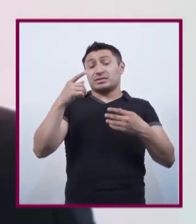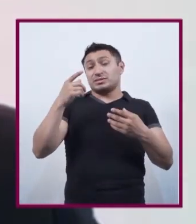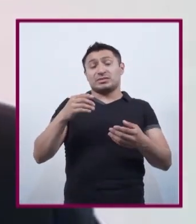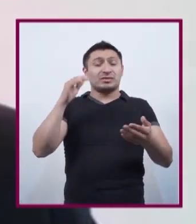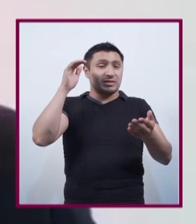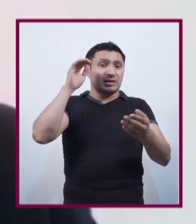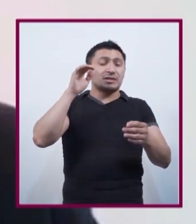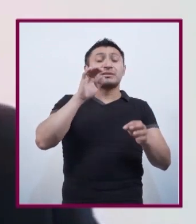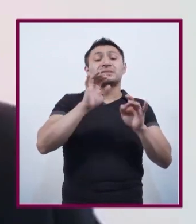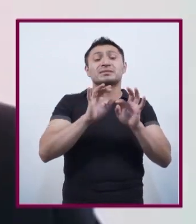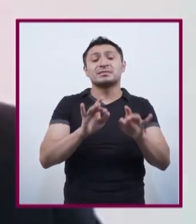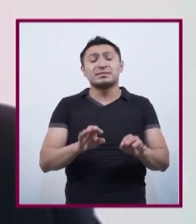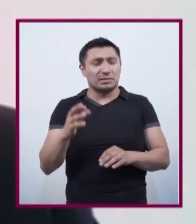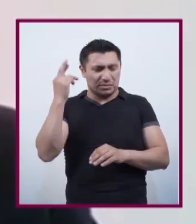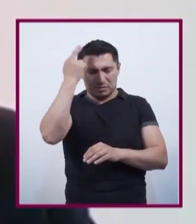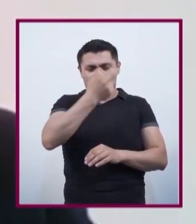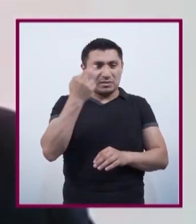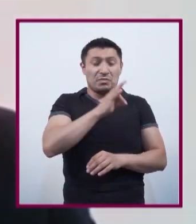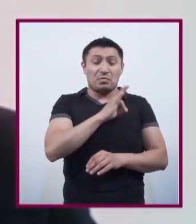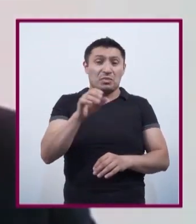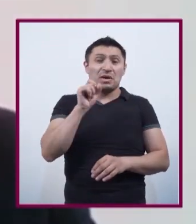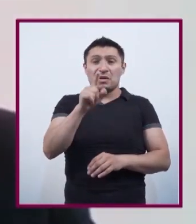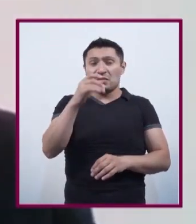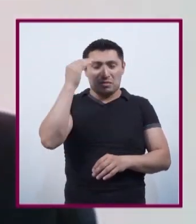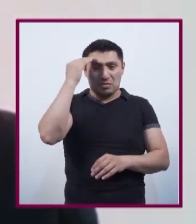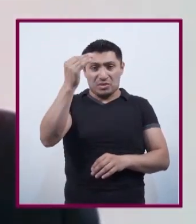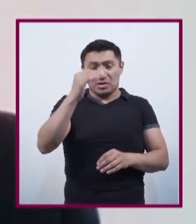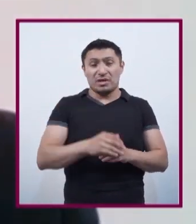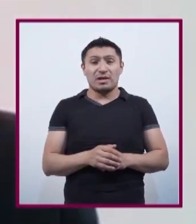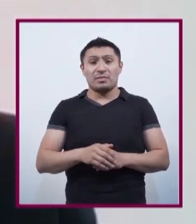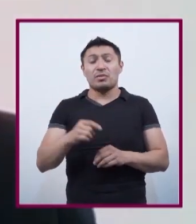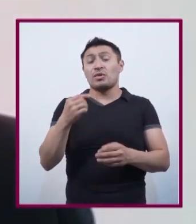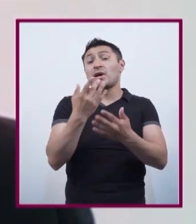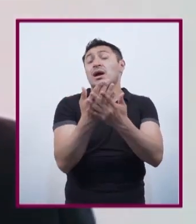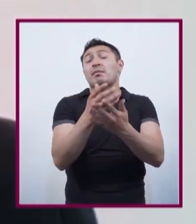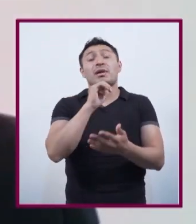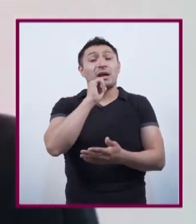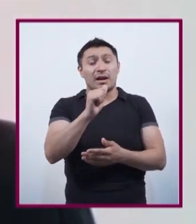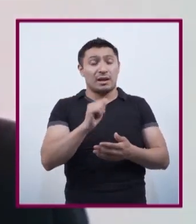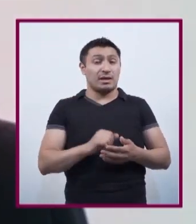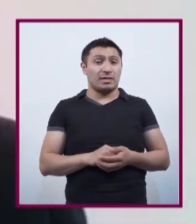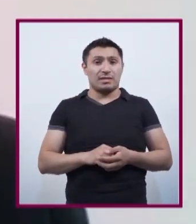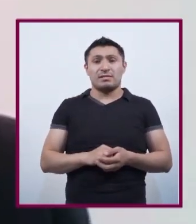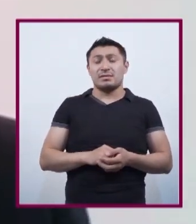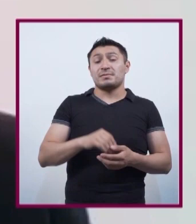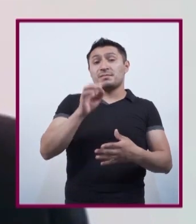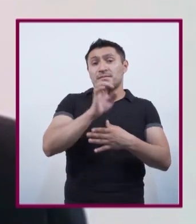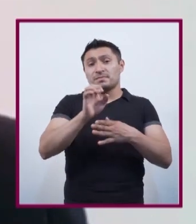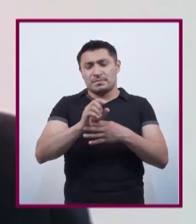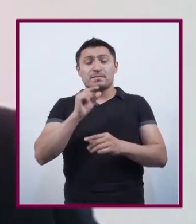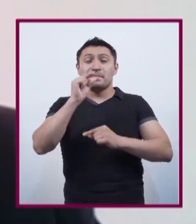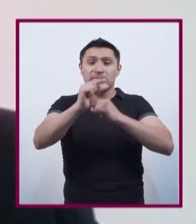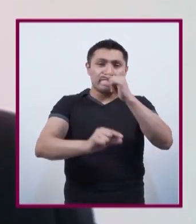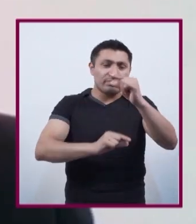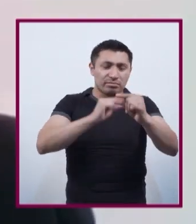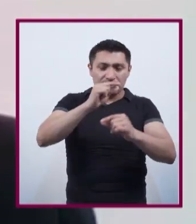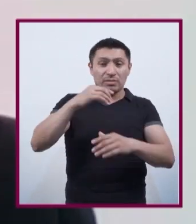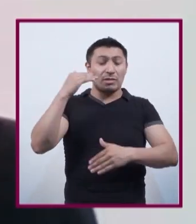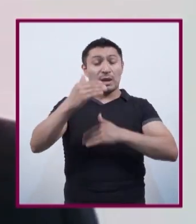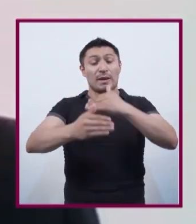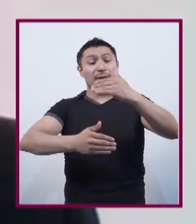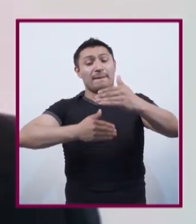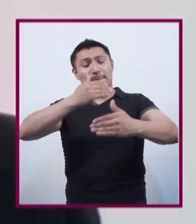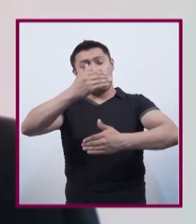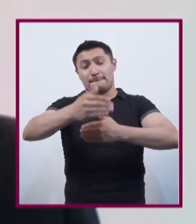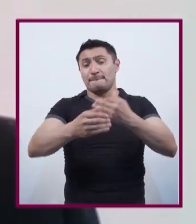de la universidad, sino para otras universidades, para otros centros de investigación, de